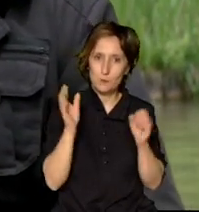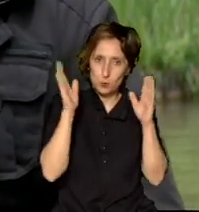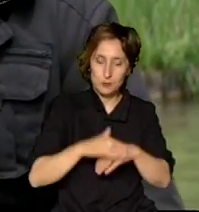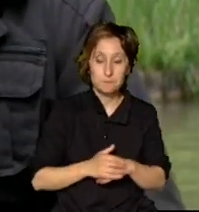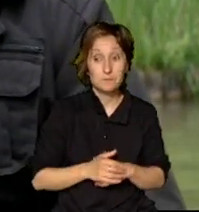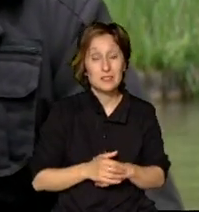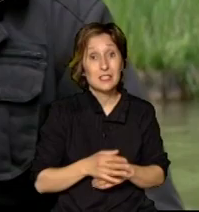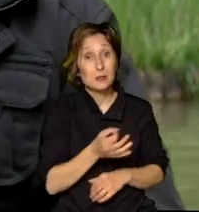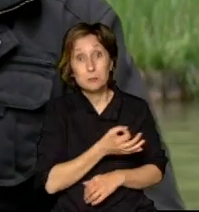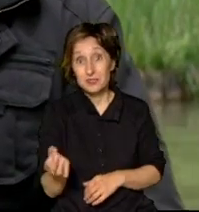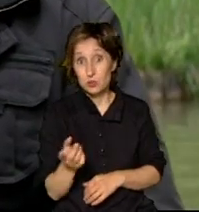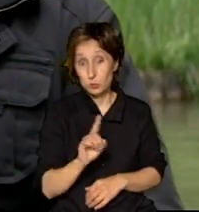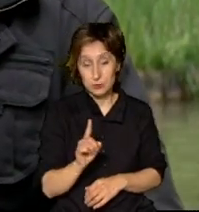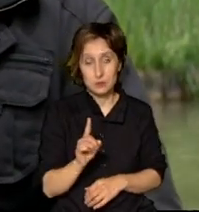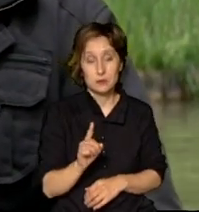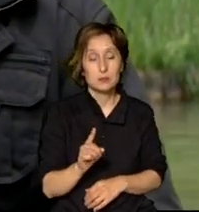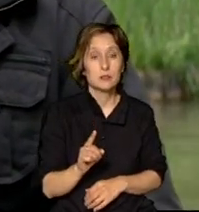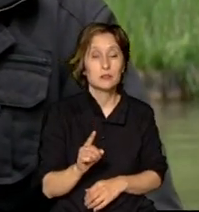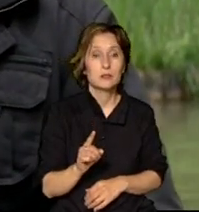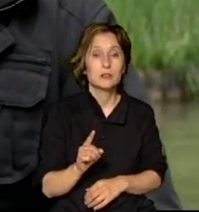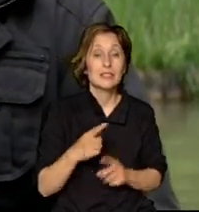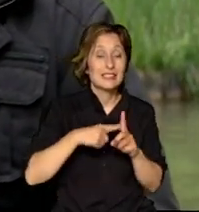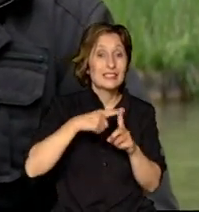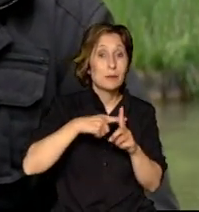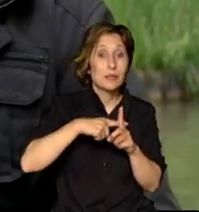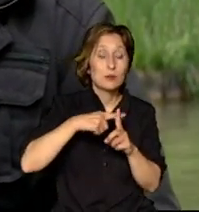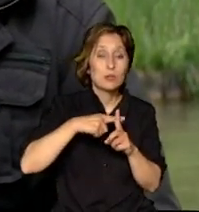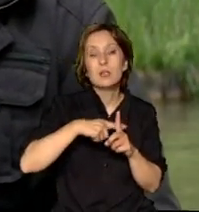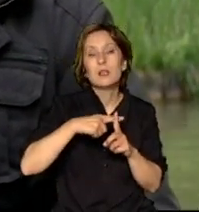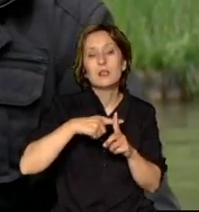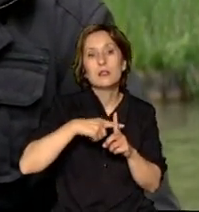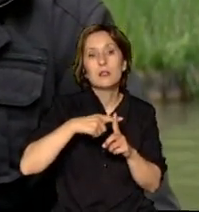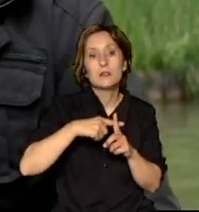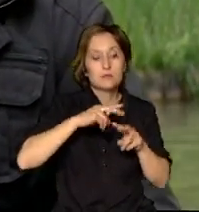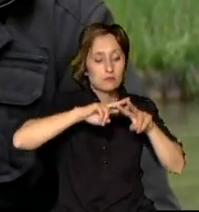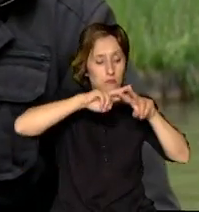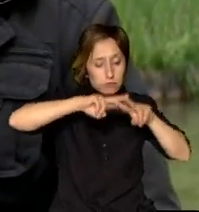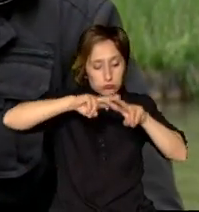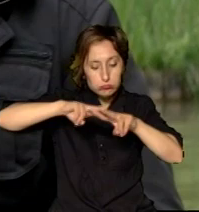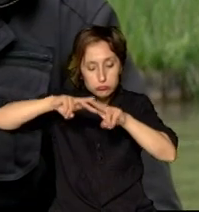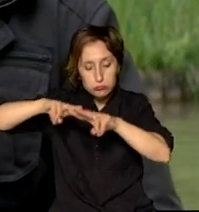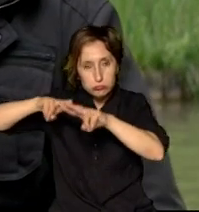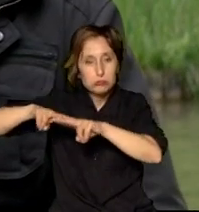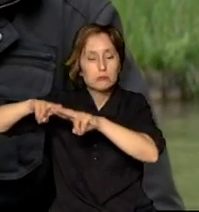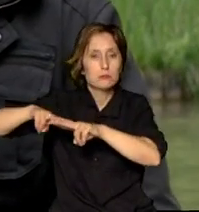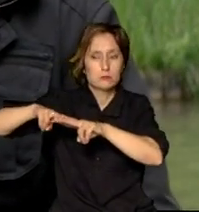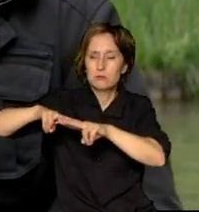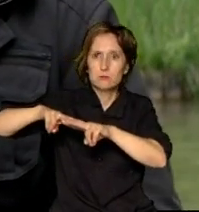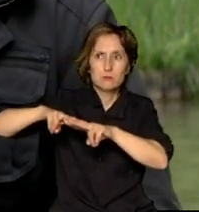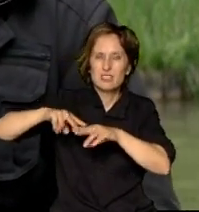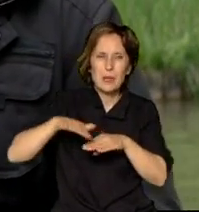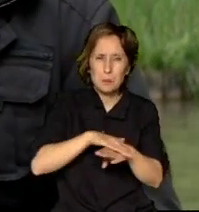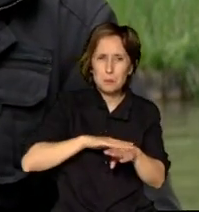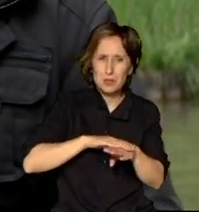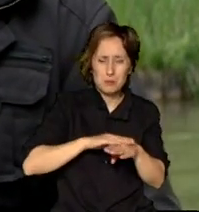del todo así. Si uno analiza las temperaturas en el conjunto de la estación del invierno, pues encontramos temperaturas mínimas